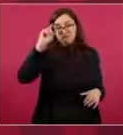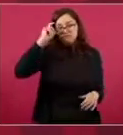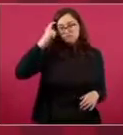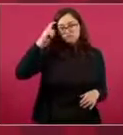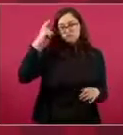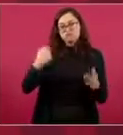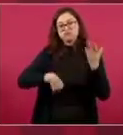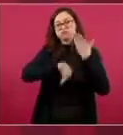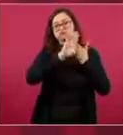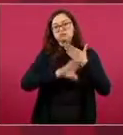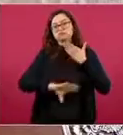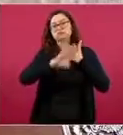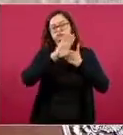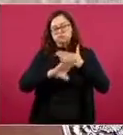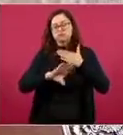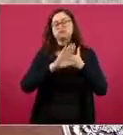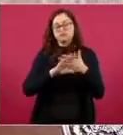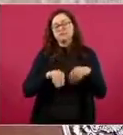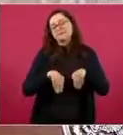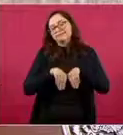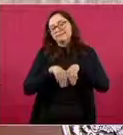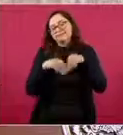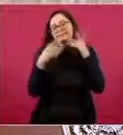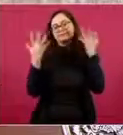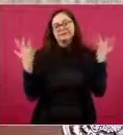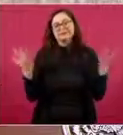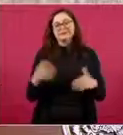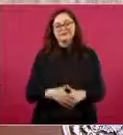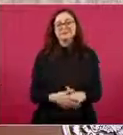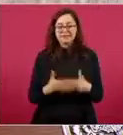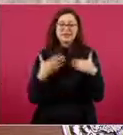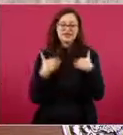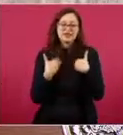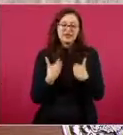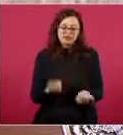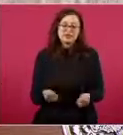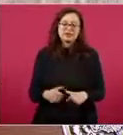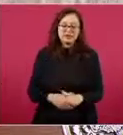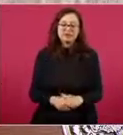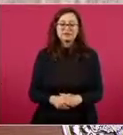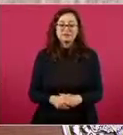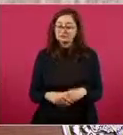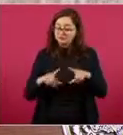nuestros adversarios. Es que se está llevando a cabo una transformación,